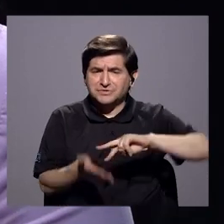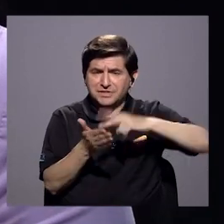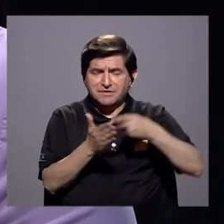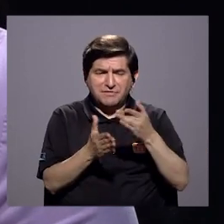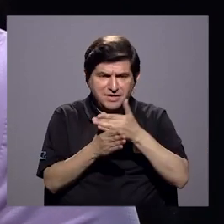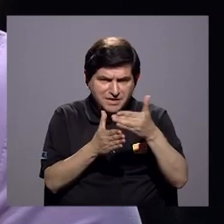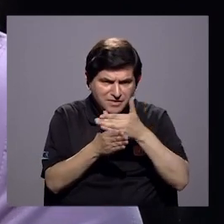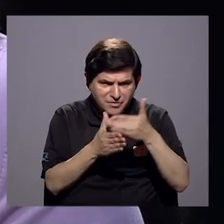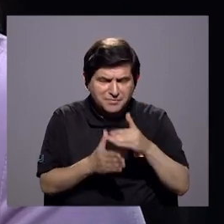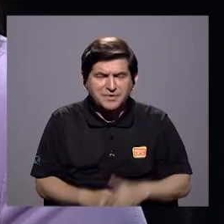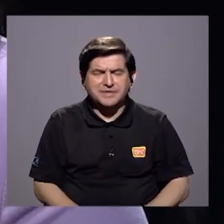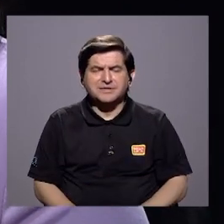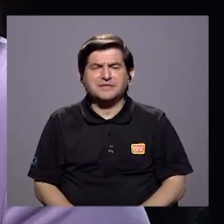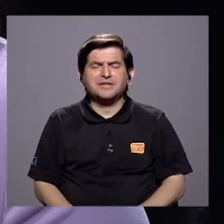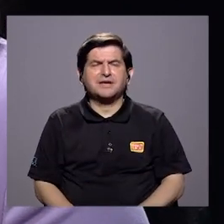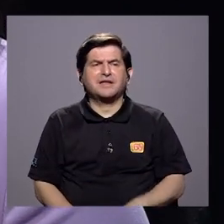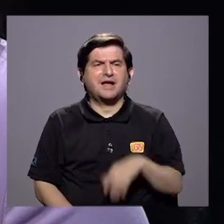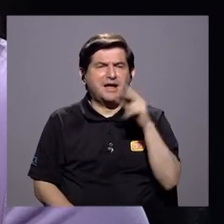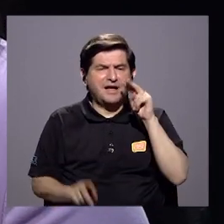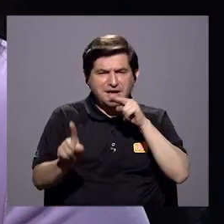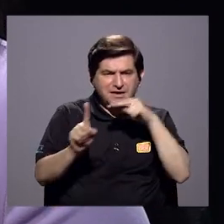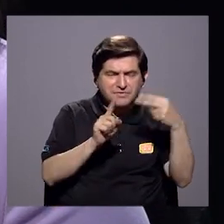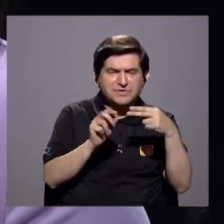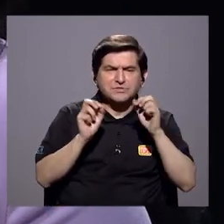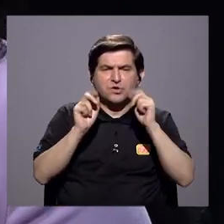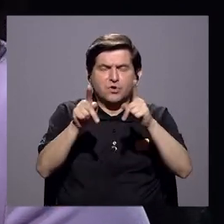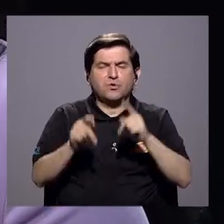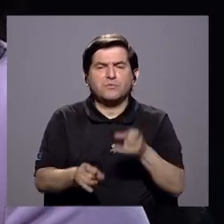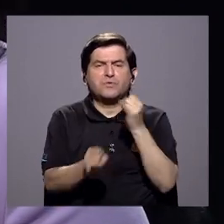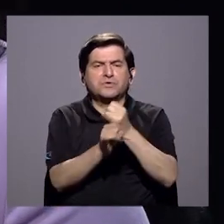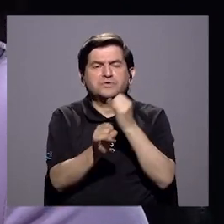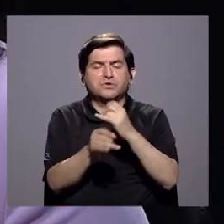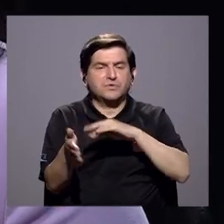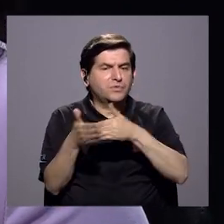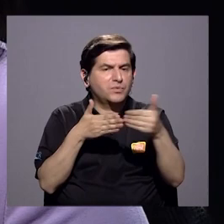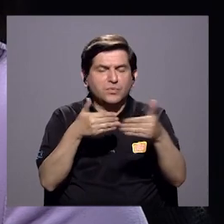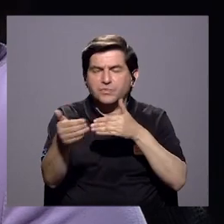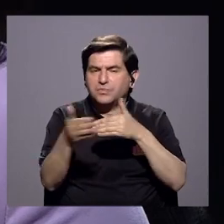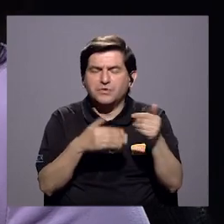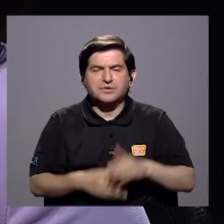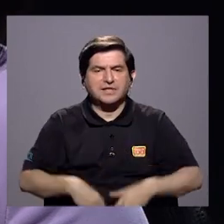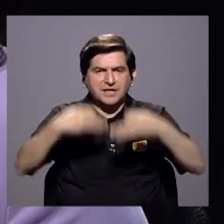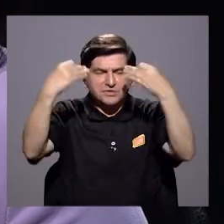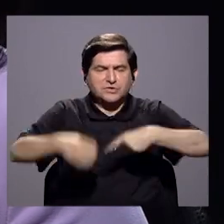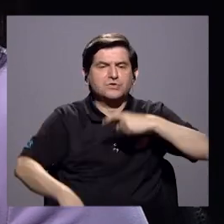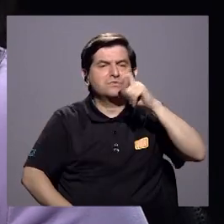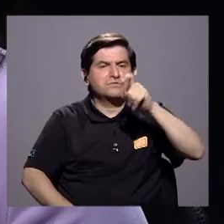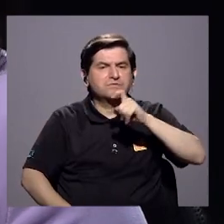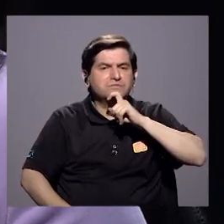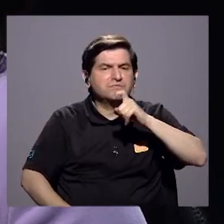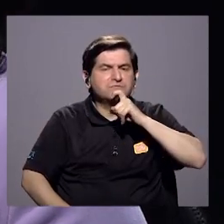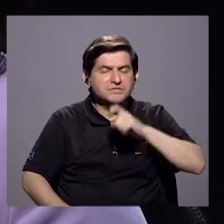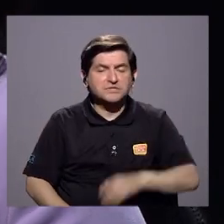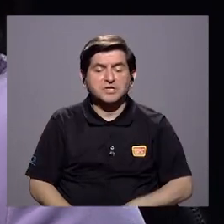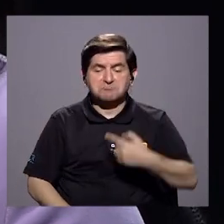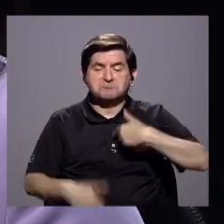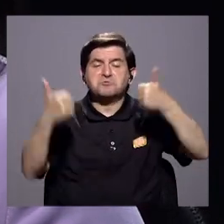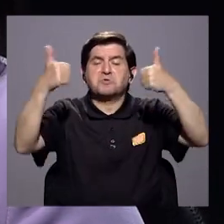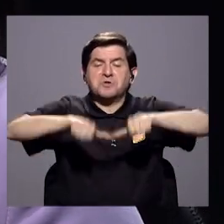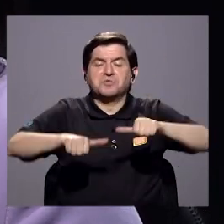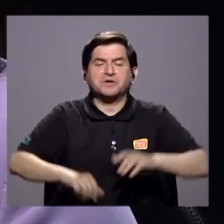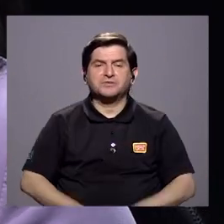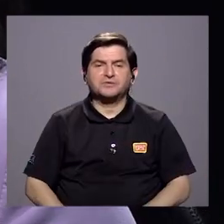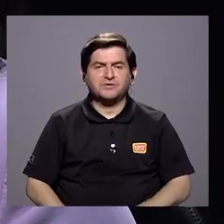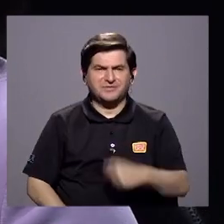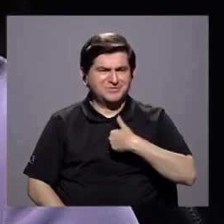visión de darle una oportunidad a una institución, aunque eso significase tomar decisiones duras, estaba totalmente de acuerdo con